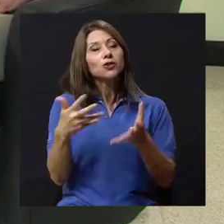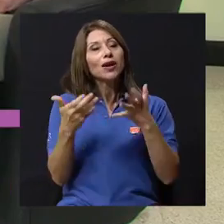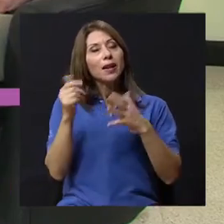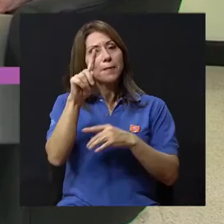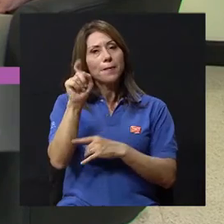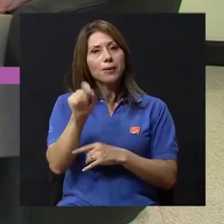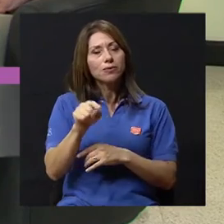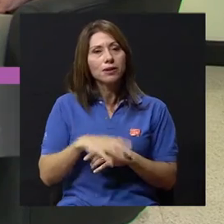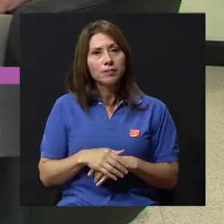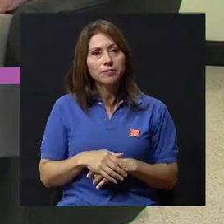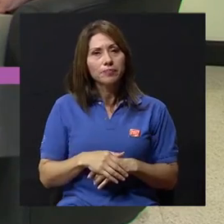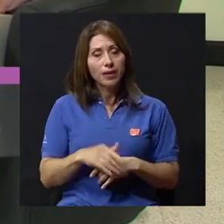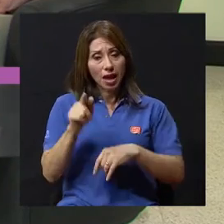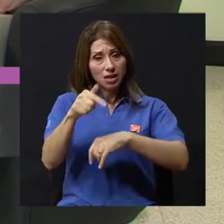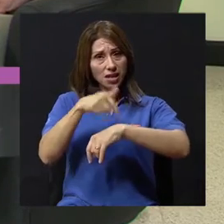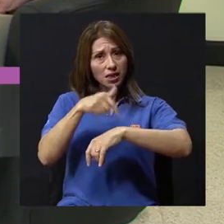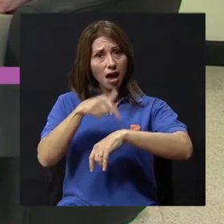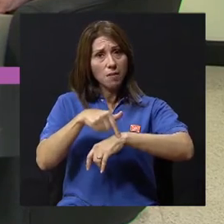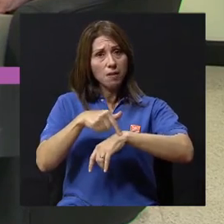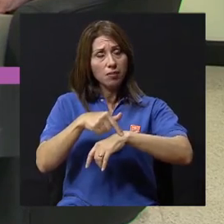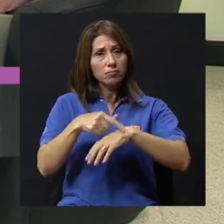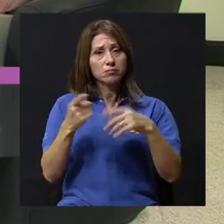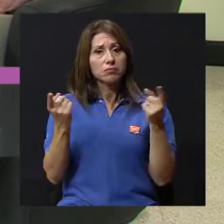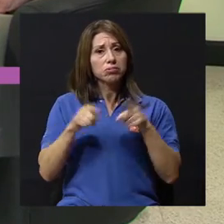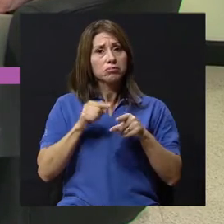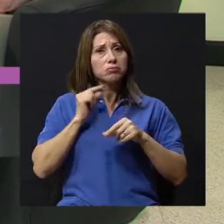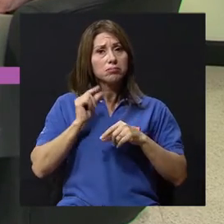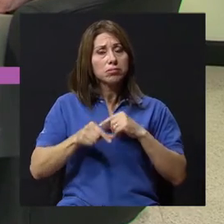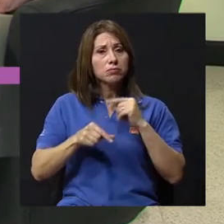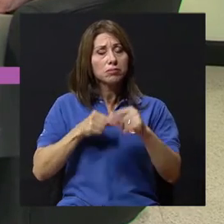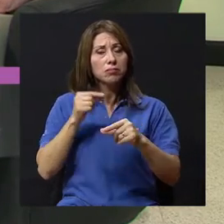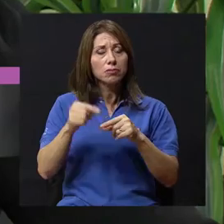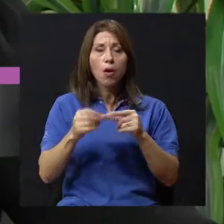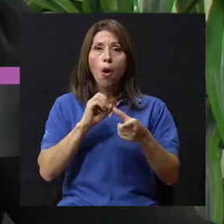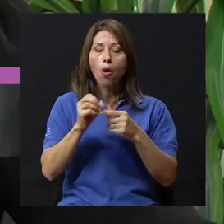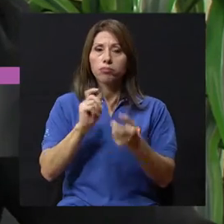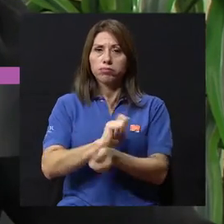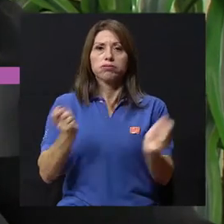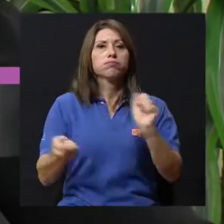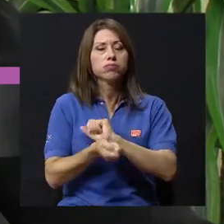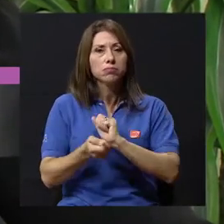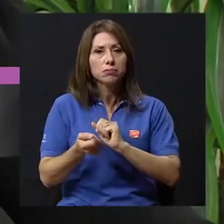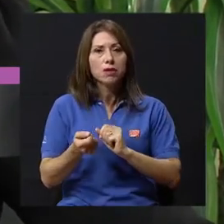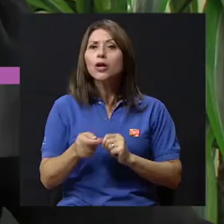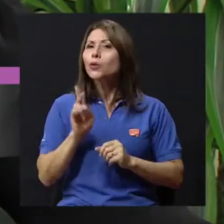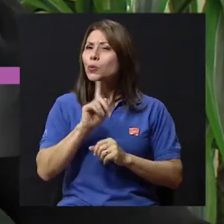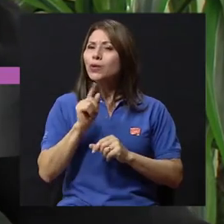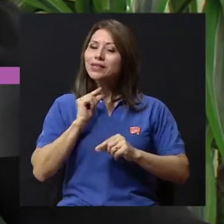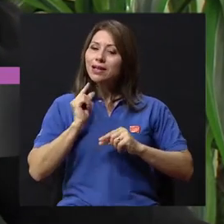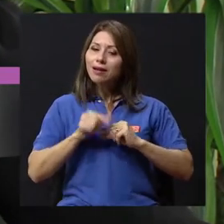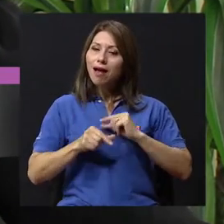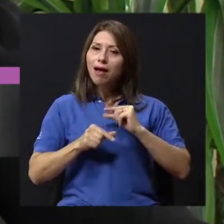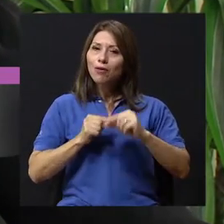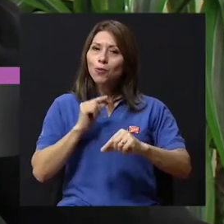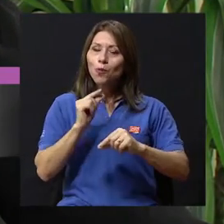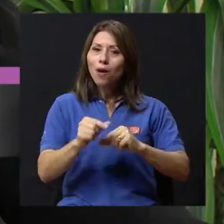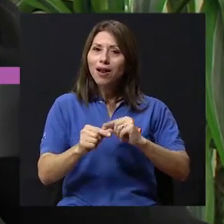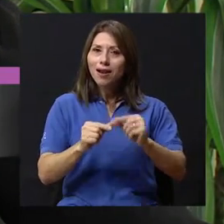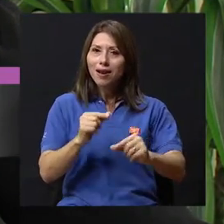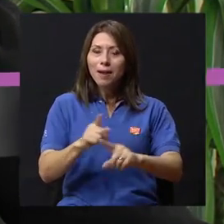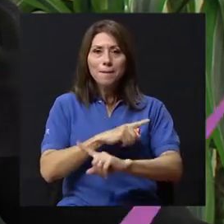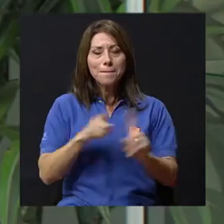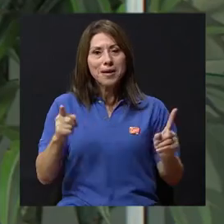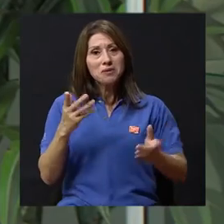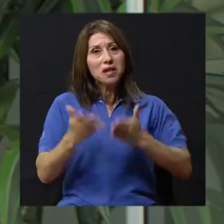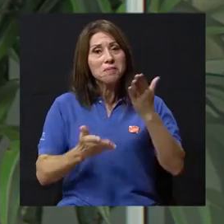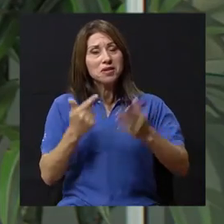lo que yo quería preguntarle. Si esta etapa se presenta de manera gradual o de manera abrupta. Es gradual, pero de pronto me puedo dar